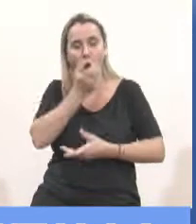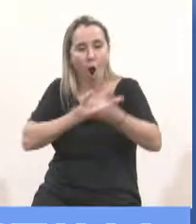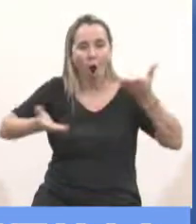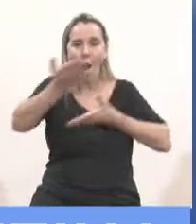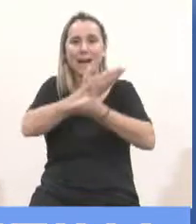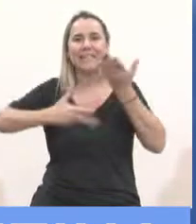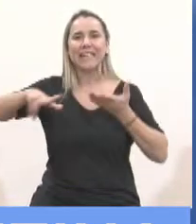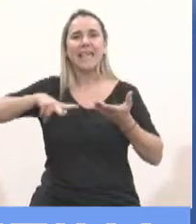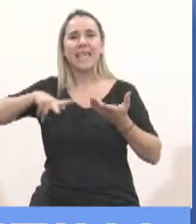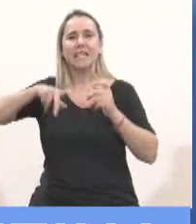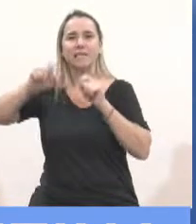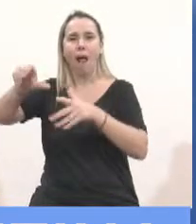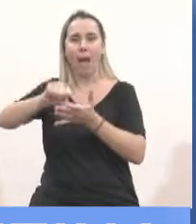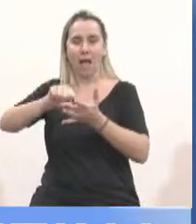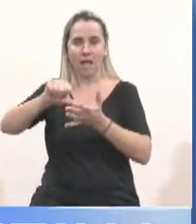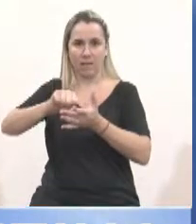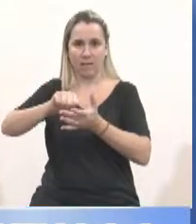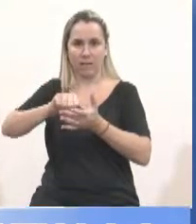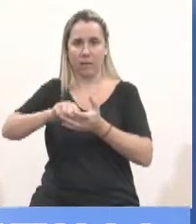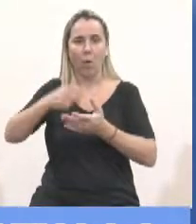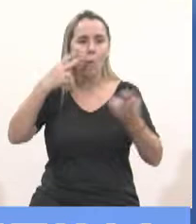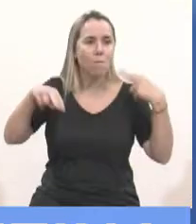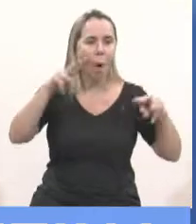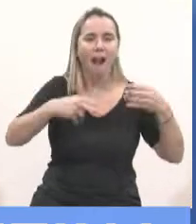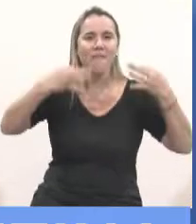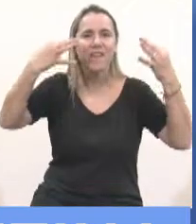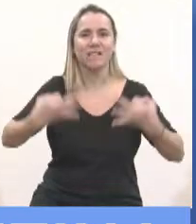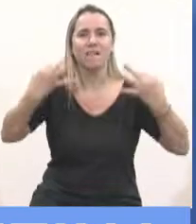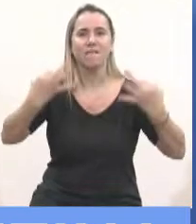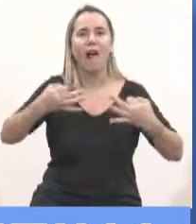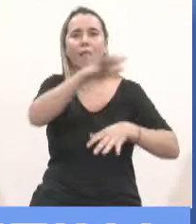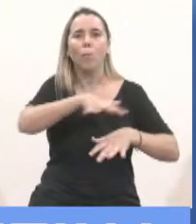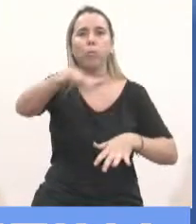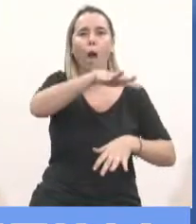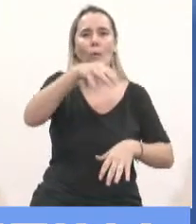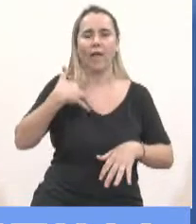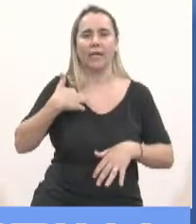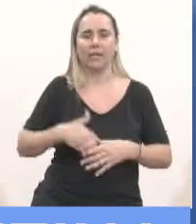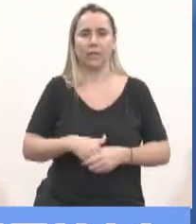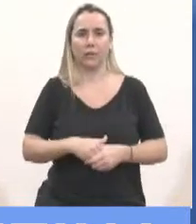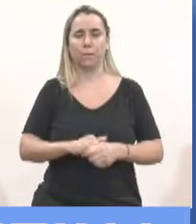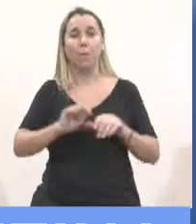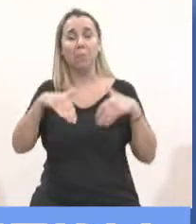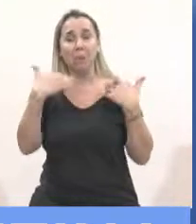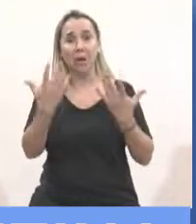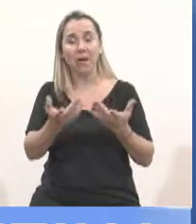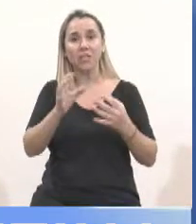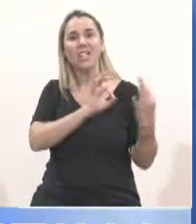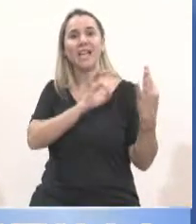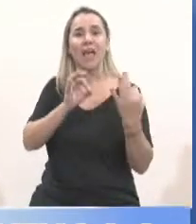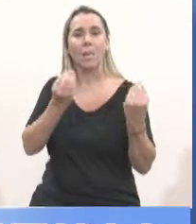compartir la riqueza del país y buscar la dignidad del pueblo argentino. Y por eso llegamos